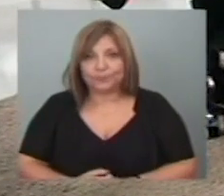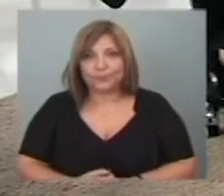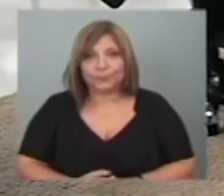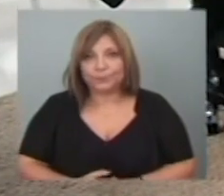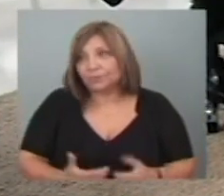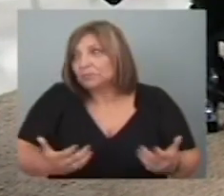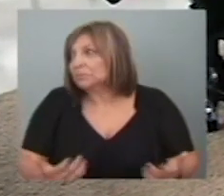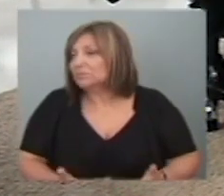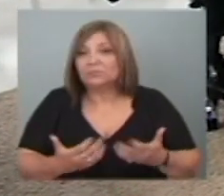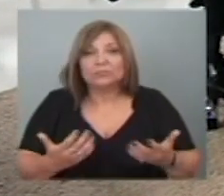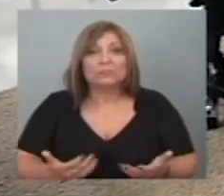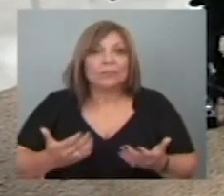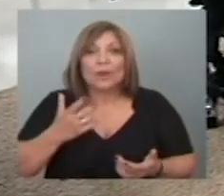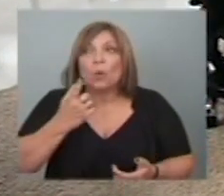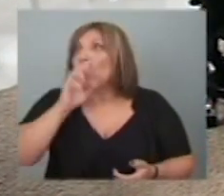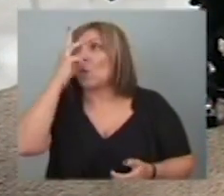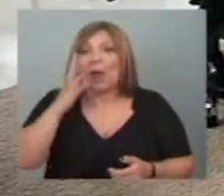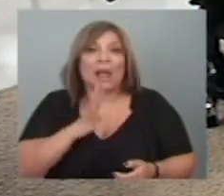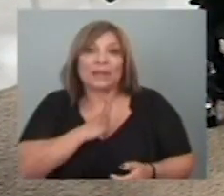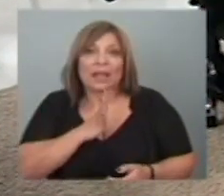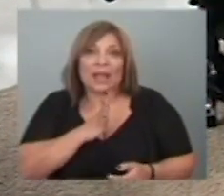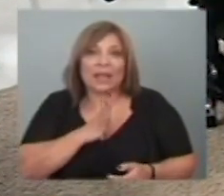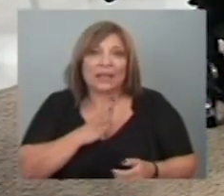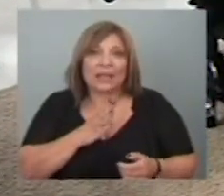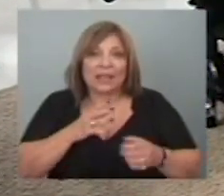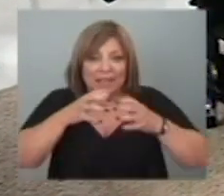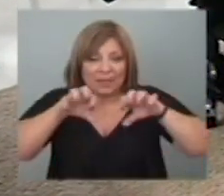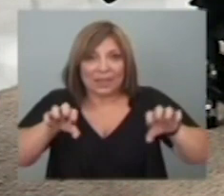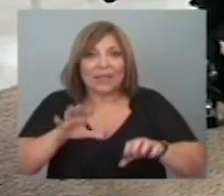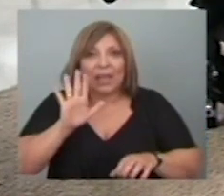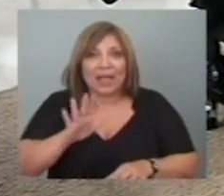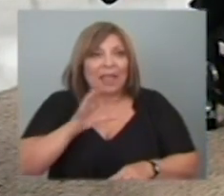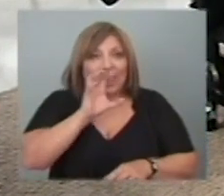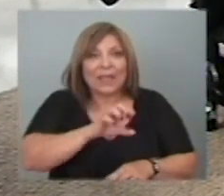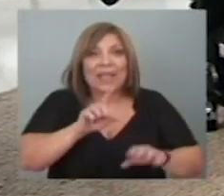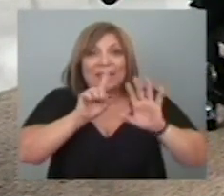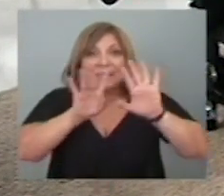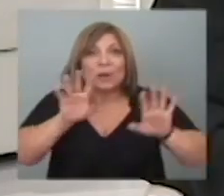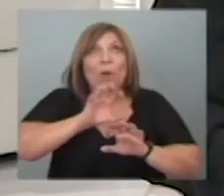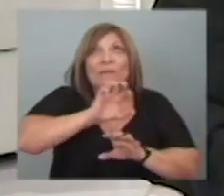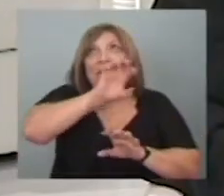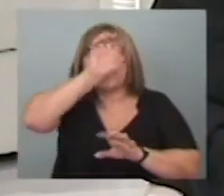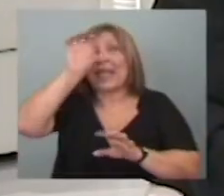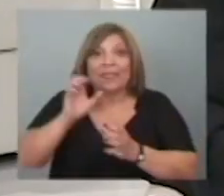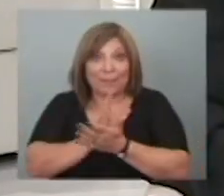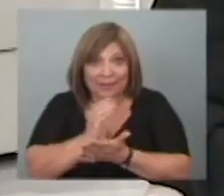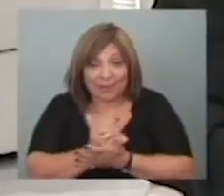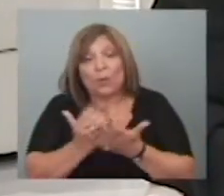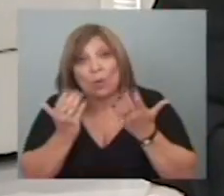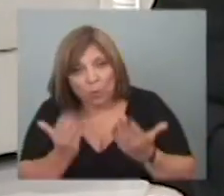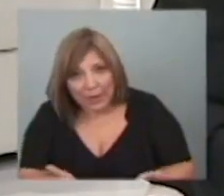no sé, por decir algo, el Uruguay está dividido con las correspondientes jurisdicciones que son los 19 departamentos. Bueno,